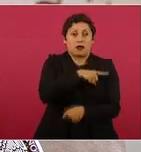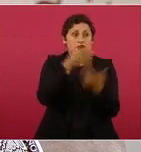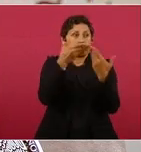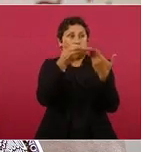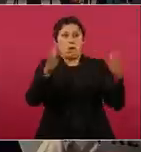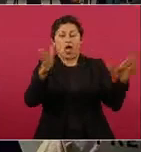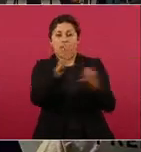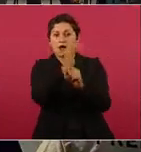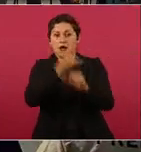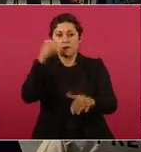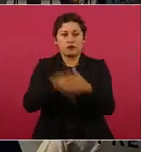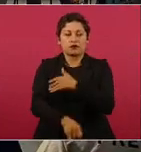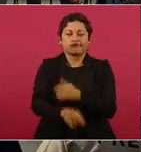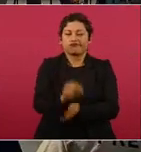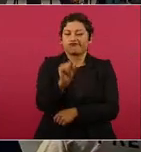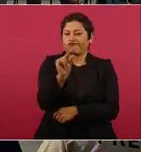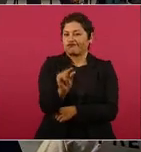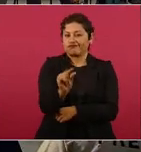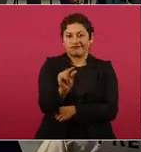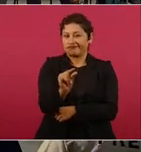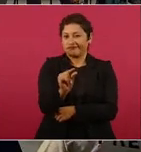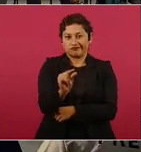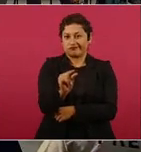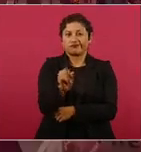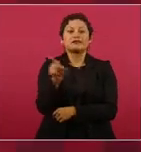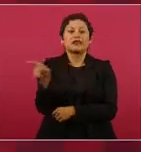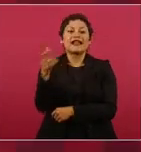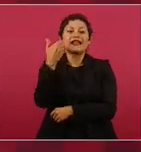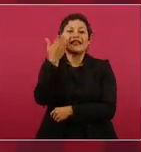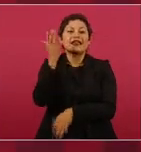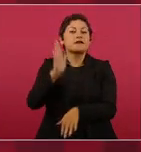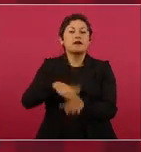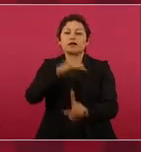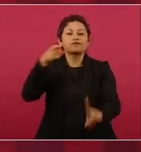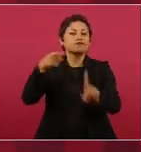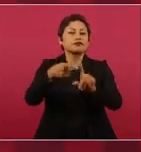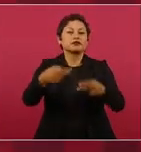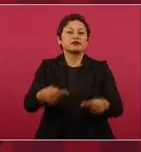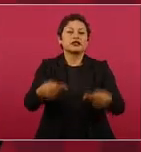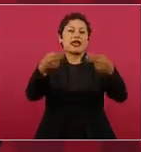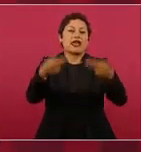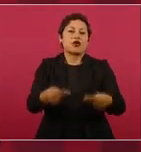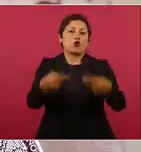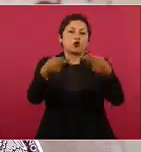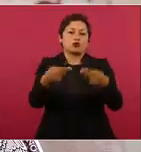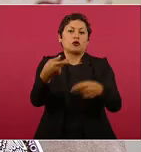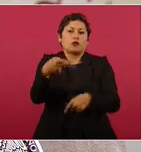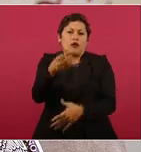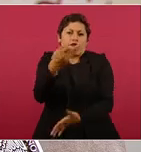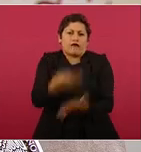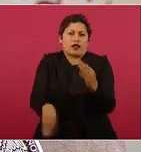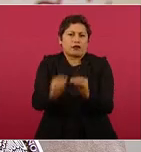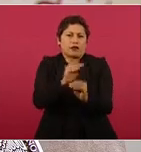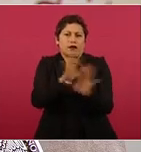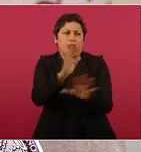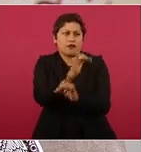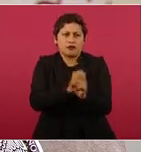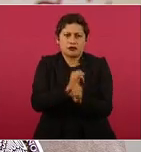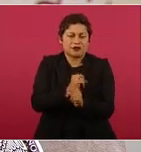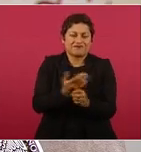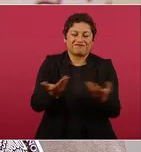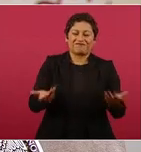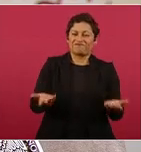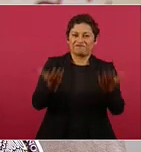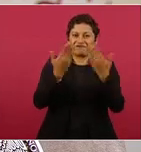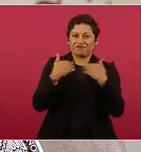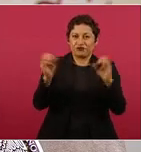es que se amplíe el margen de negocios sin tener un razonamiento claro. En términos generales, es